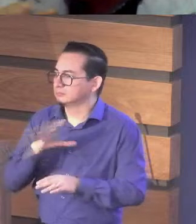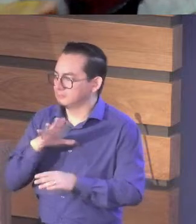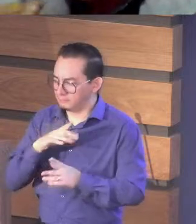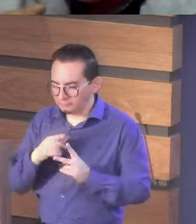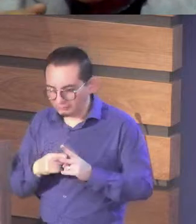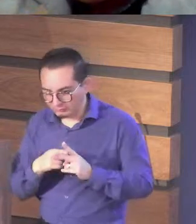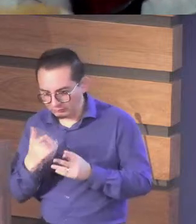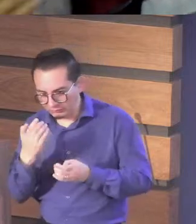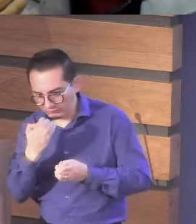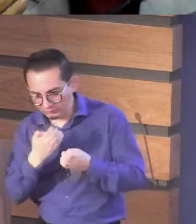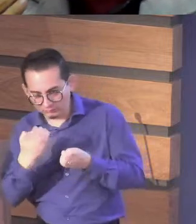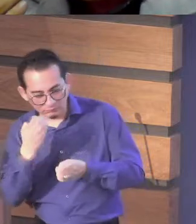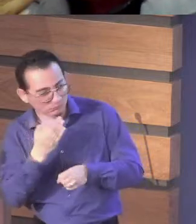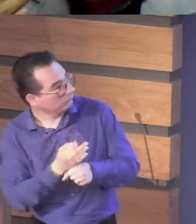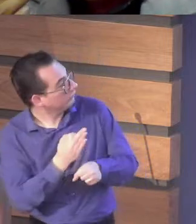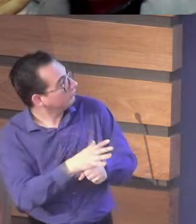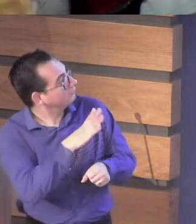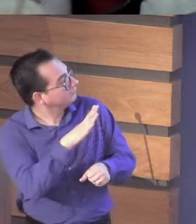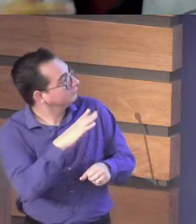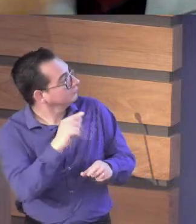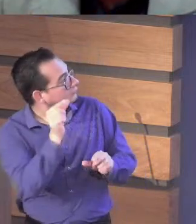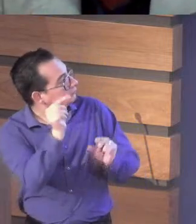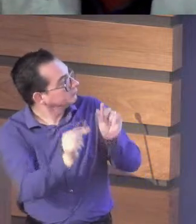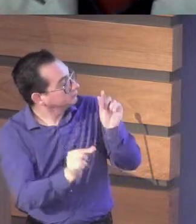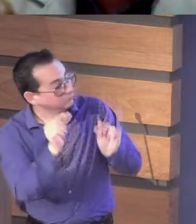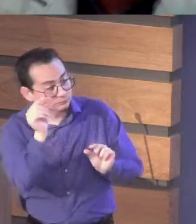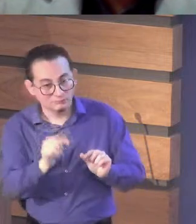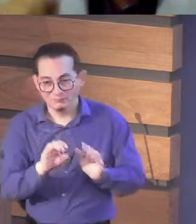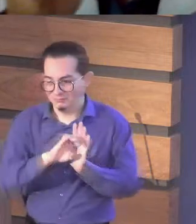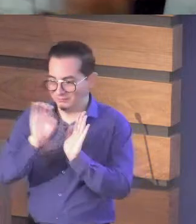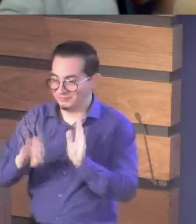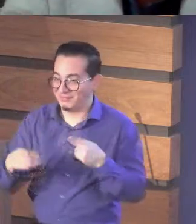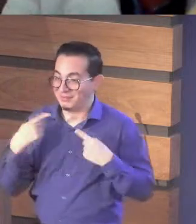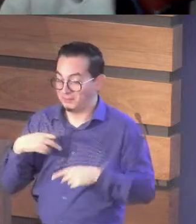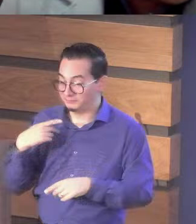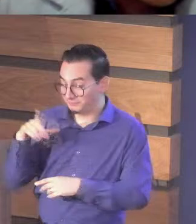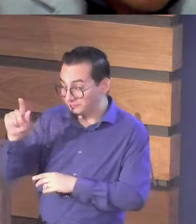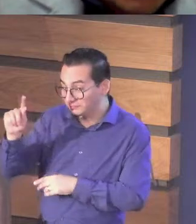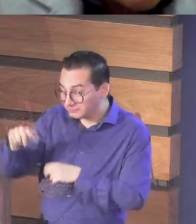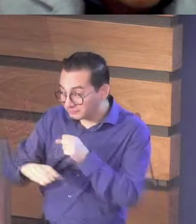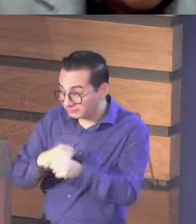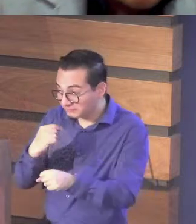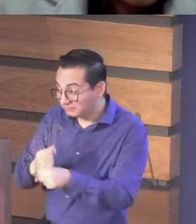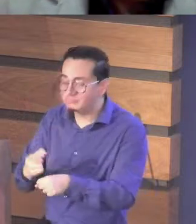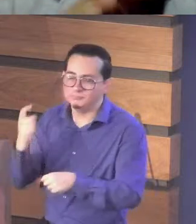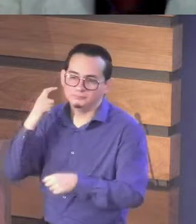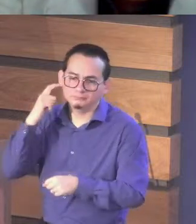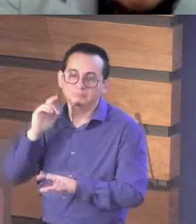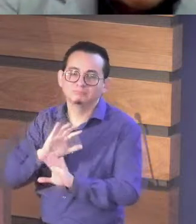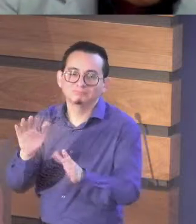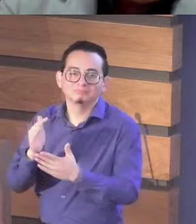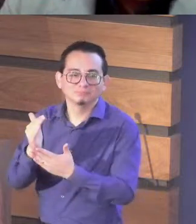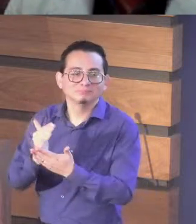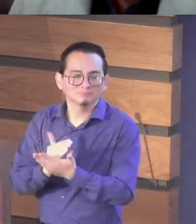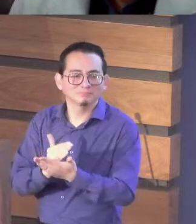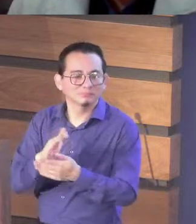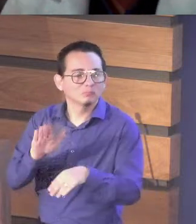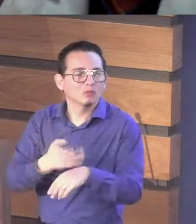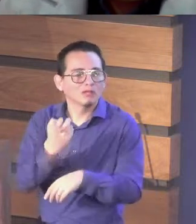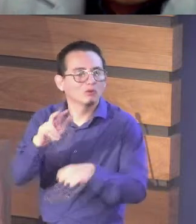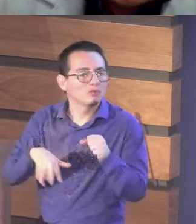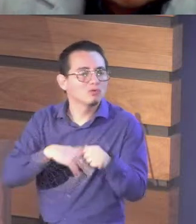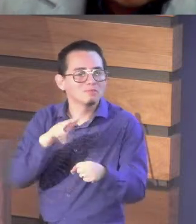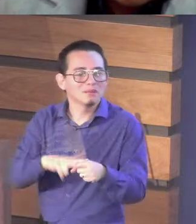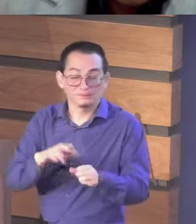permiten visualizar si es que el paciente, pues, por ejemplo, de 70 años, tiene una audición. Pero en este caso, por